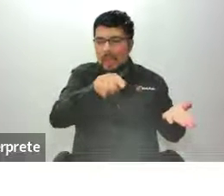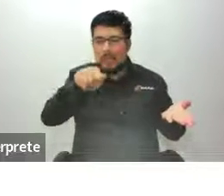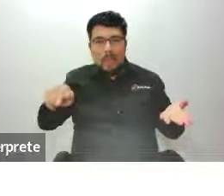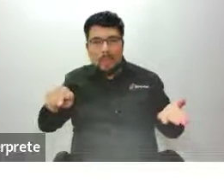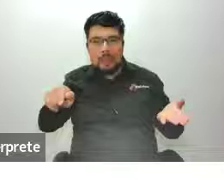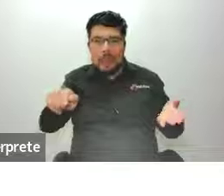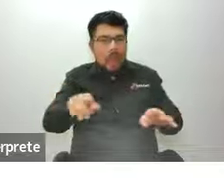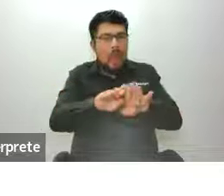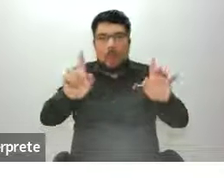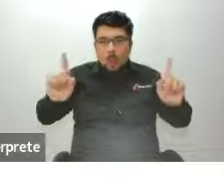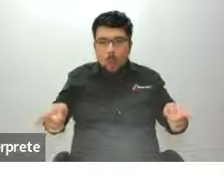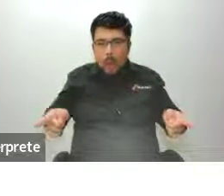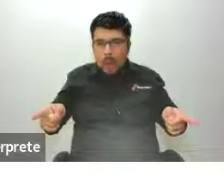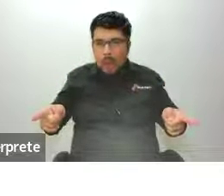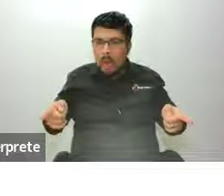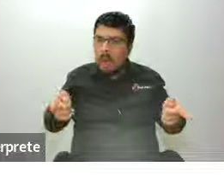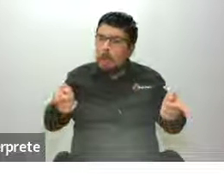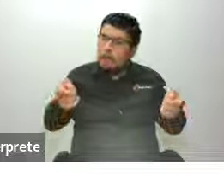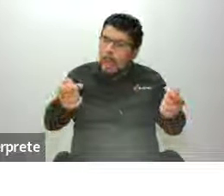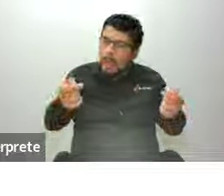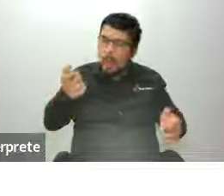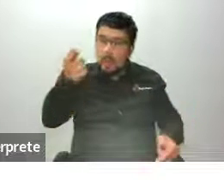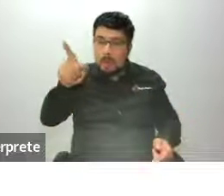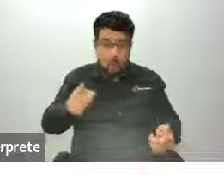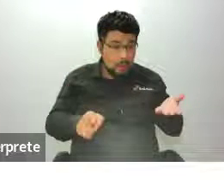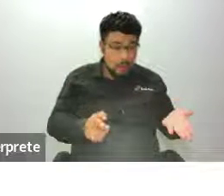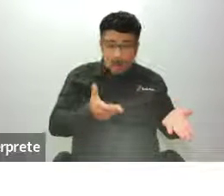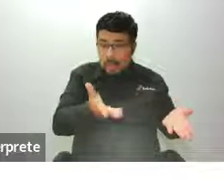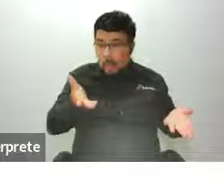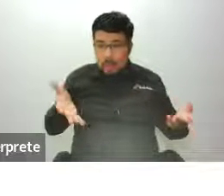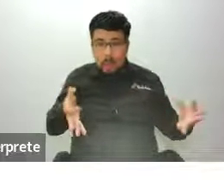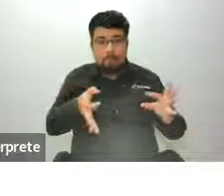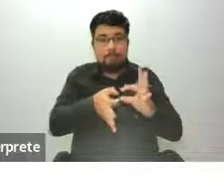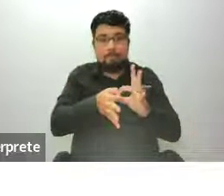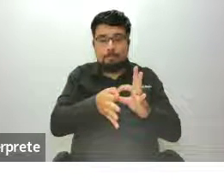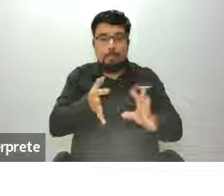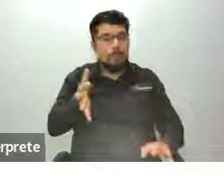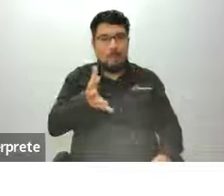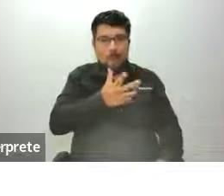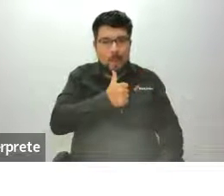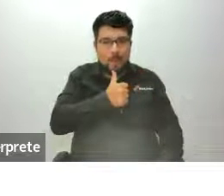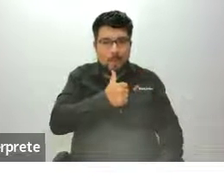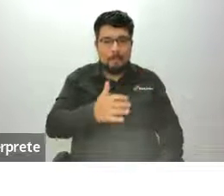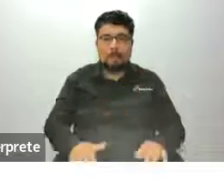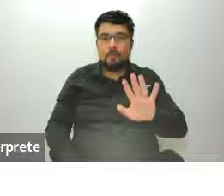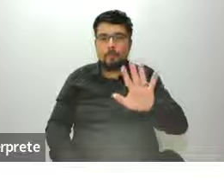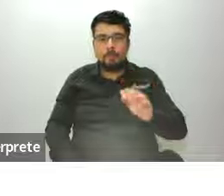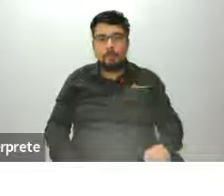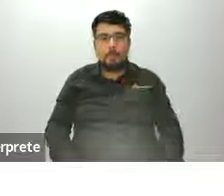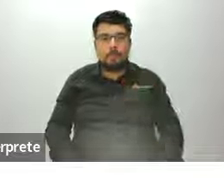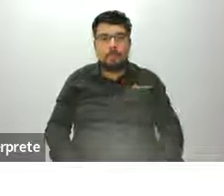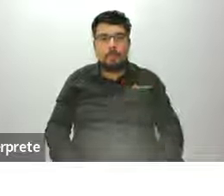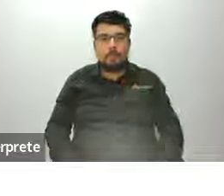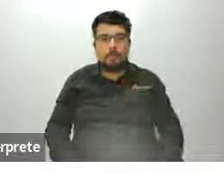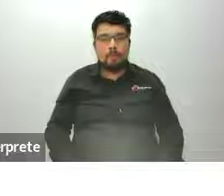es. No hay relación entre uno y esto, uno y lo otro, por favor. Cultura está